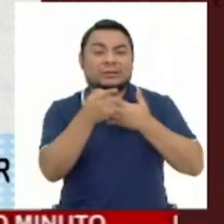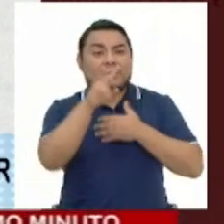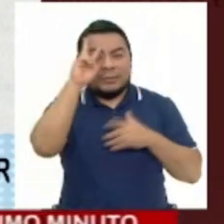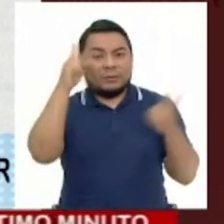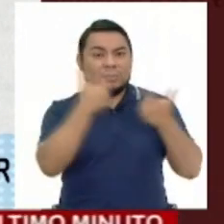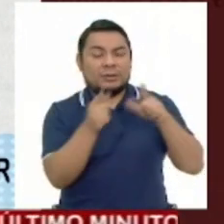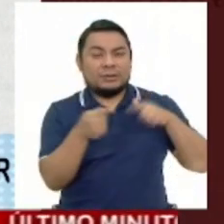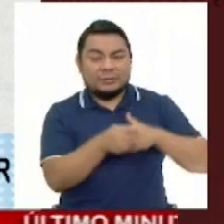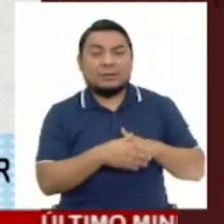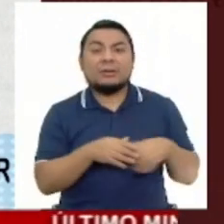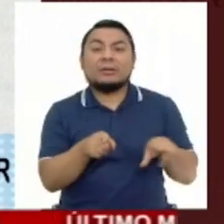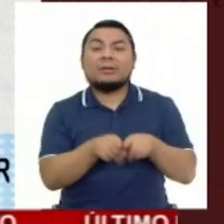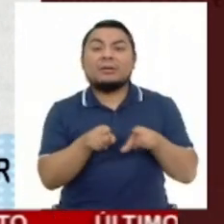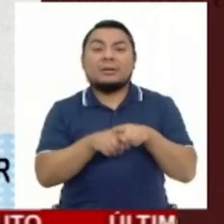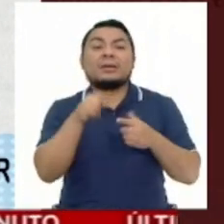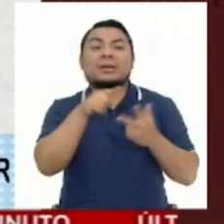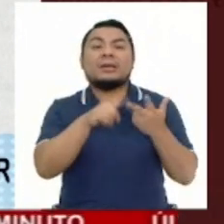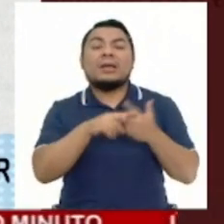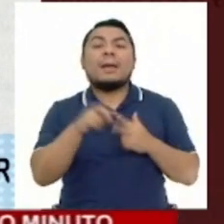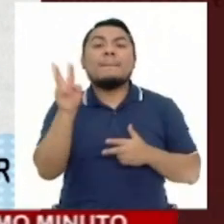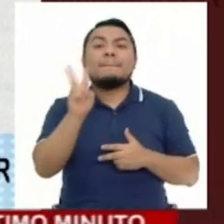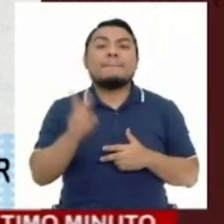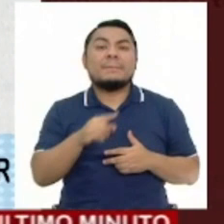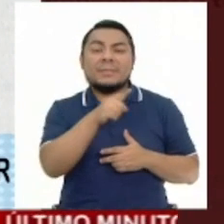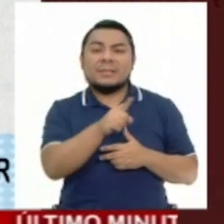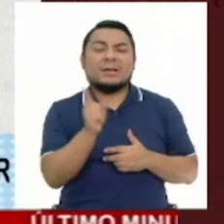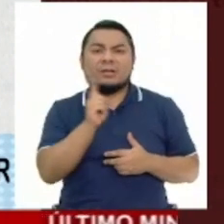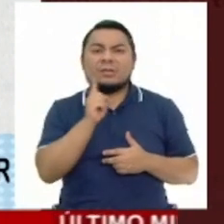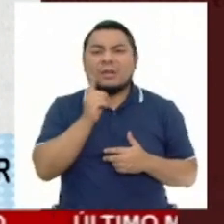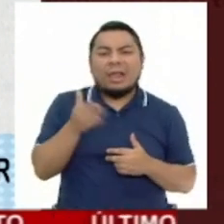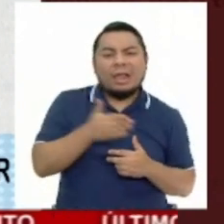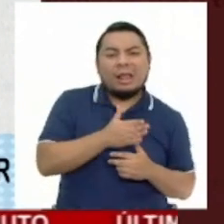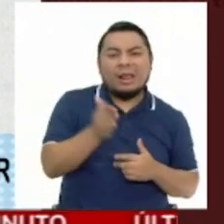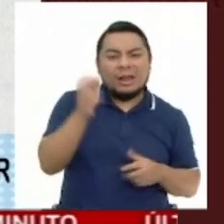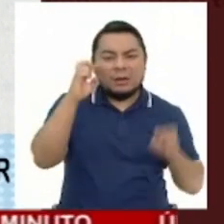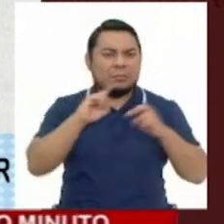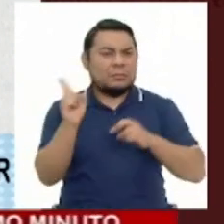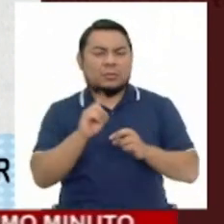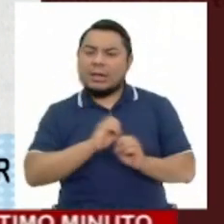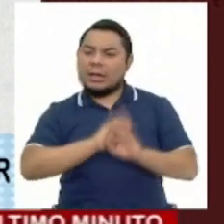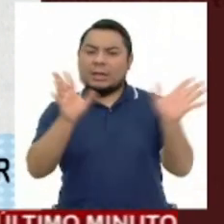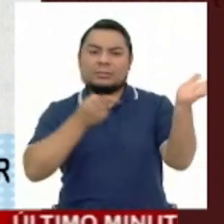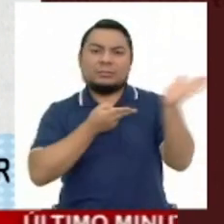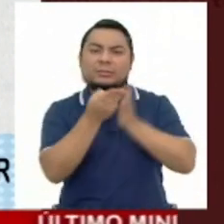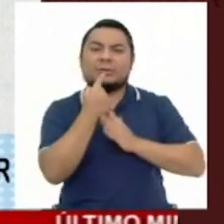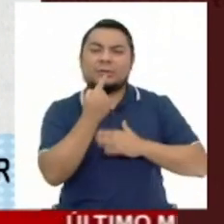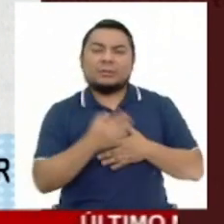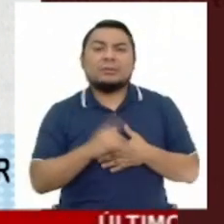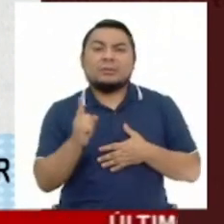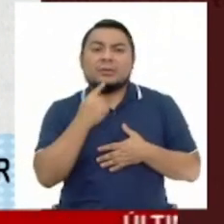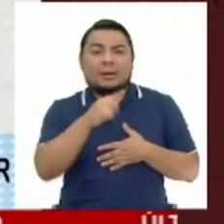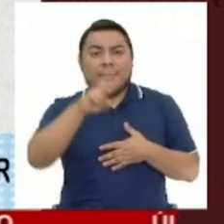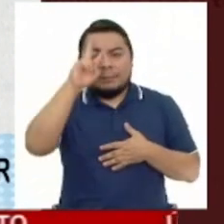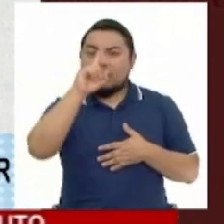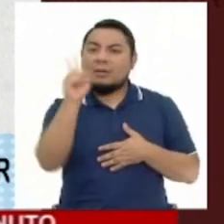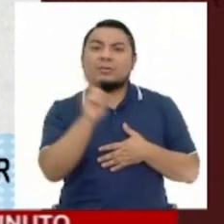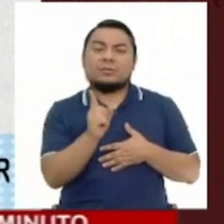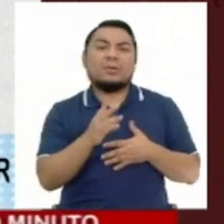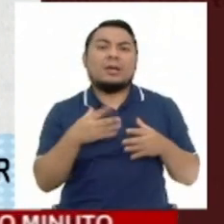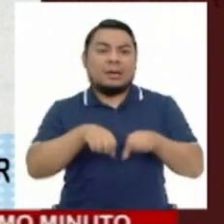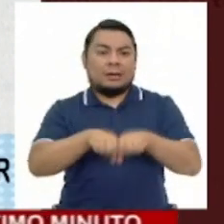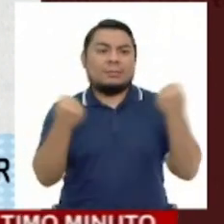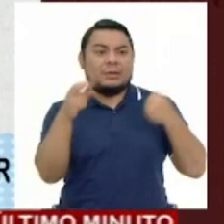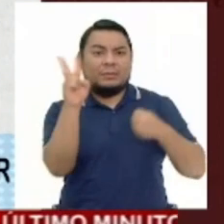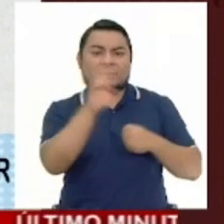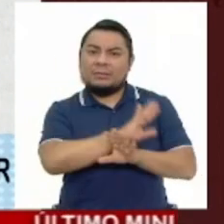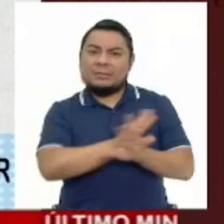Perú Libre. El caso Venezuela no admite medias tintas ni declaraciones vacilantes. No basta repetir que el Perú no ha roto relaciones